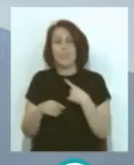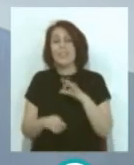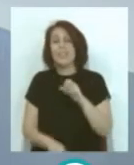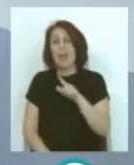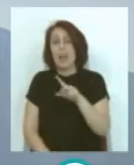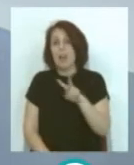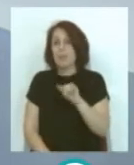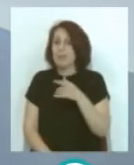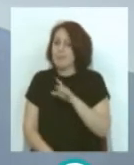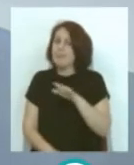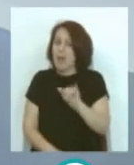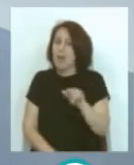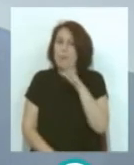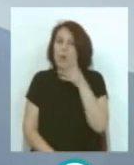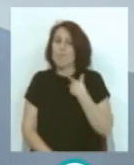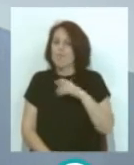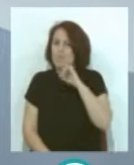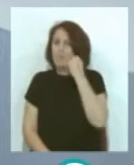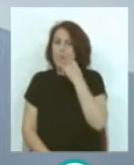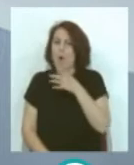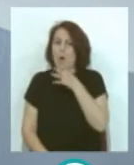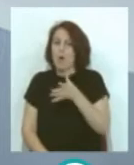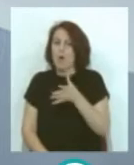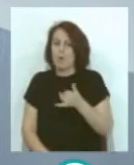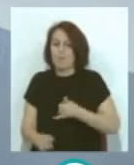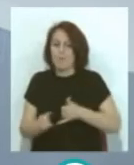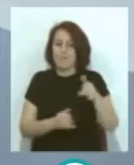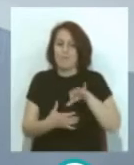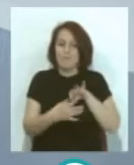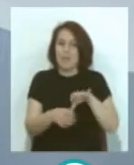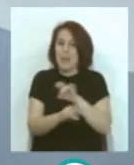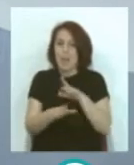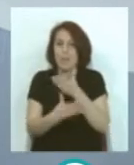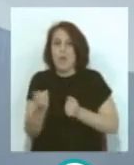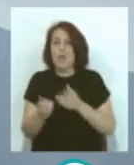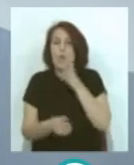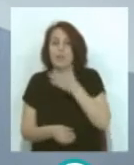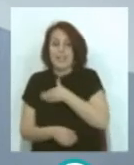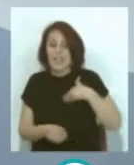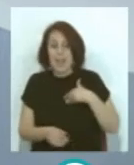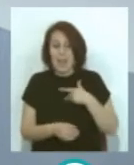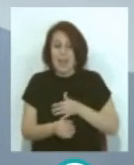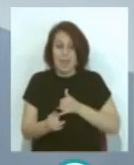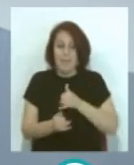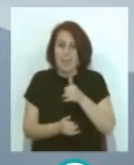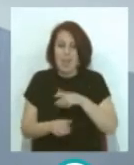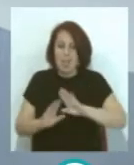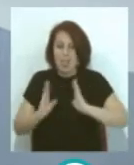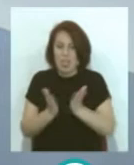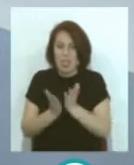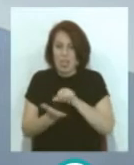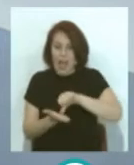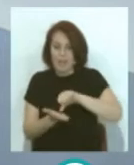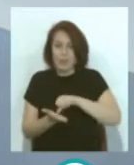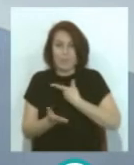que igual te quejas porque ha fallado un pase muy claro o porque quiso centrar y le salió mal, Pero